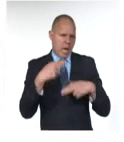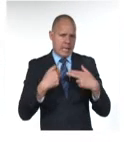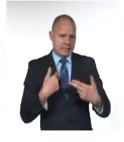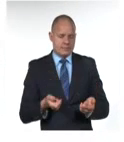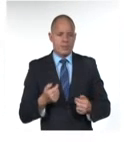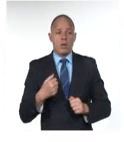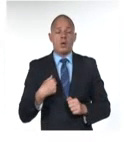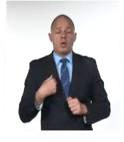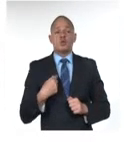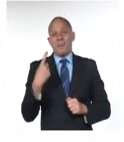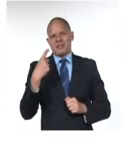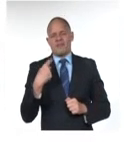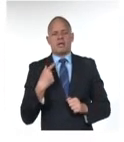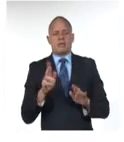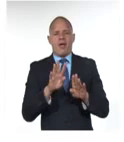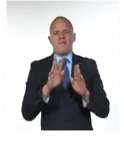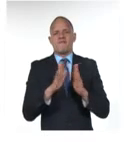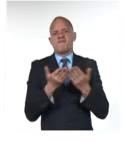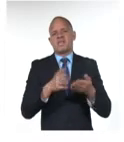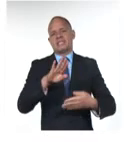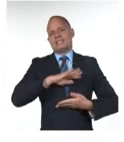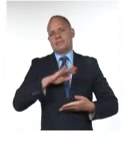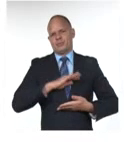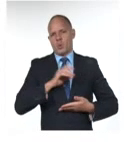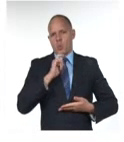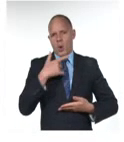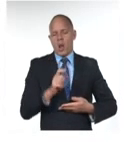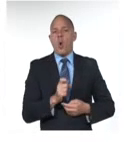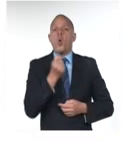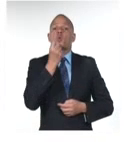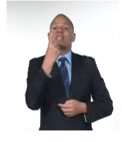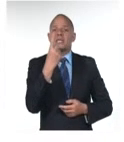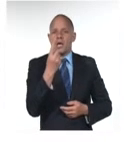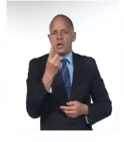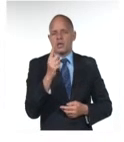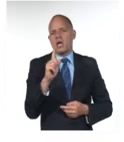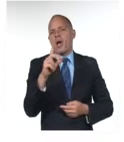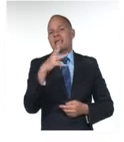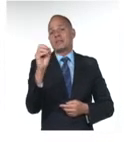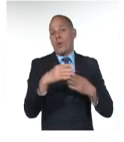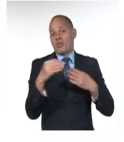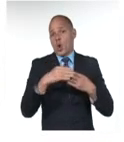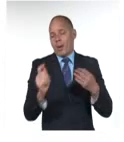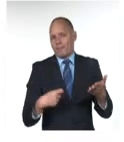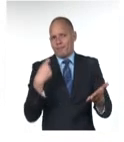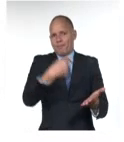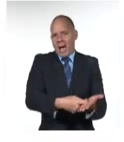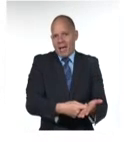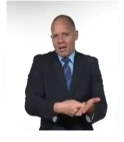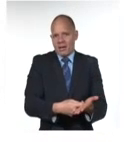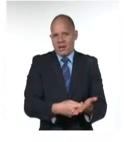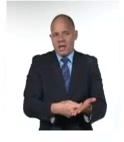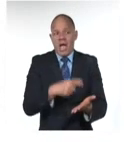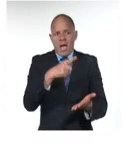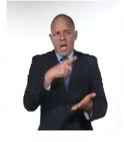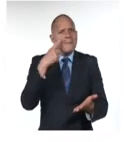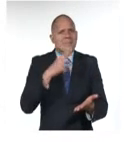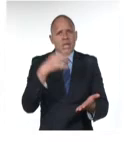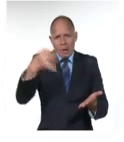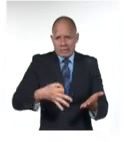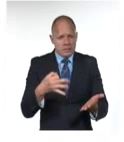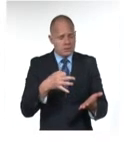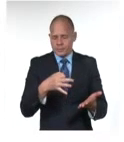como condición para solicitar la visa de tránsito, sin garantía alguna de que ésta se emita, ni la posibilidad de